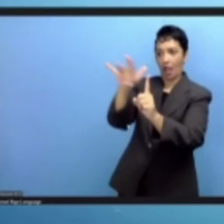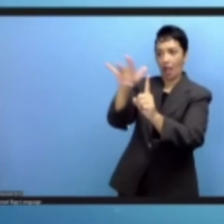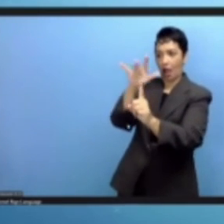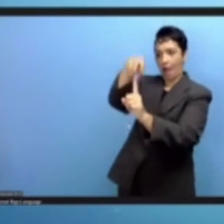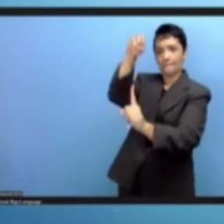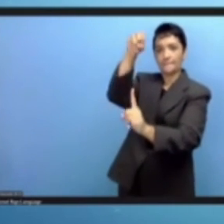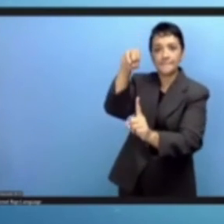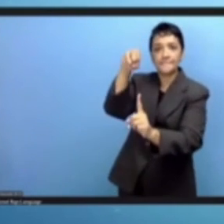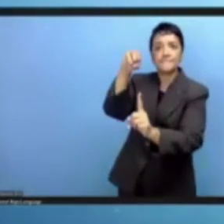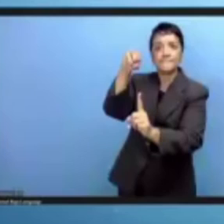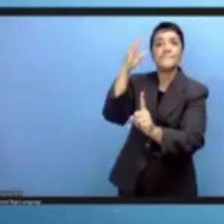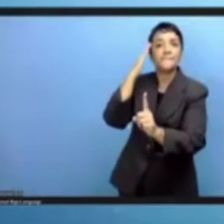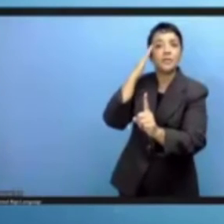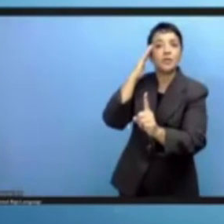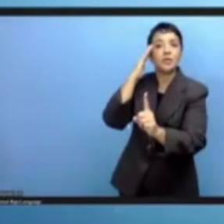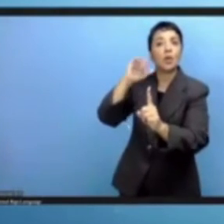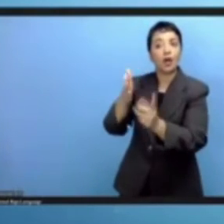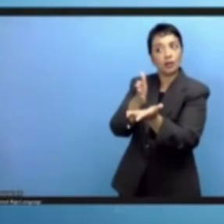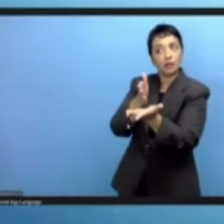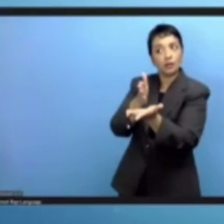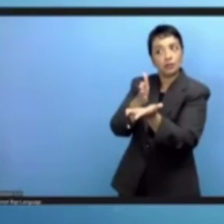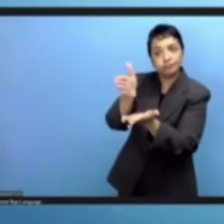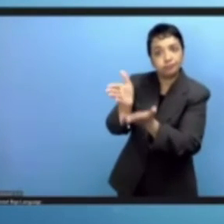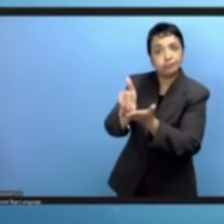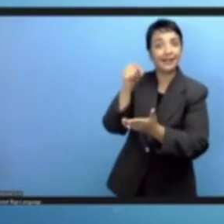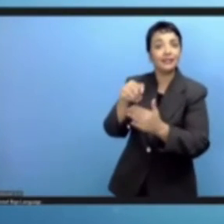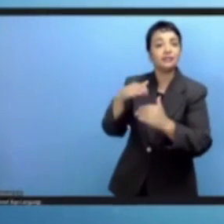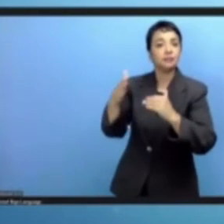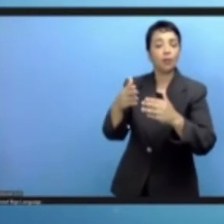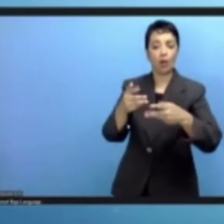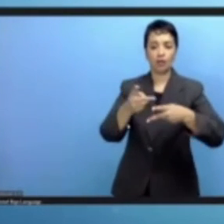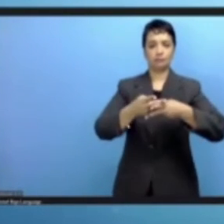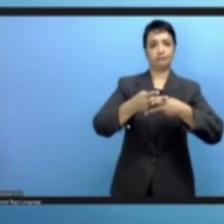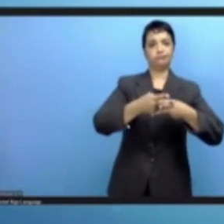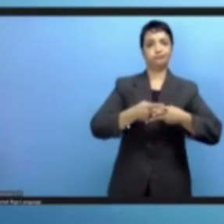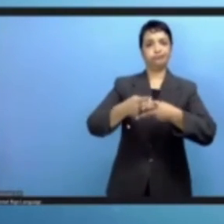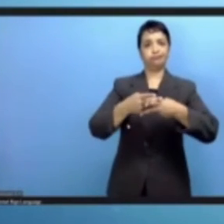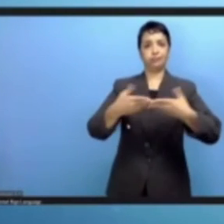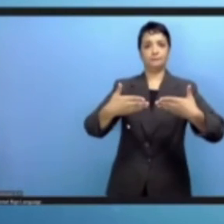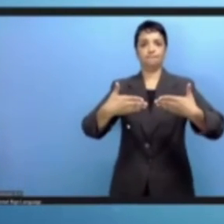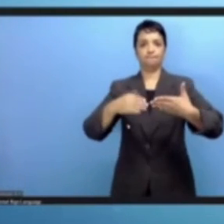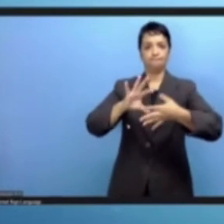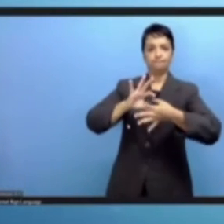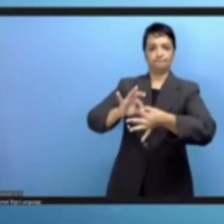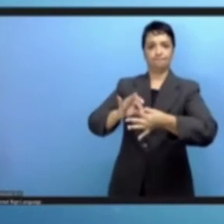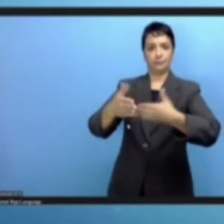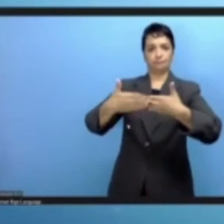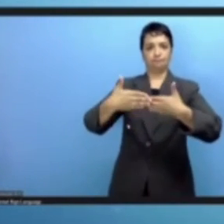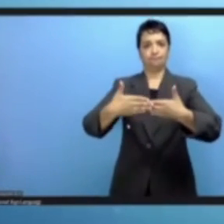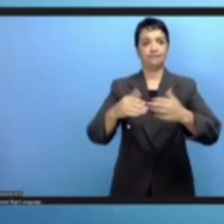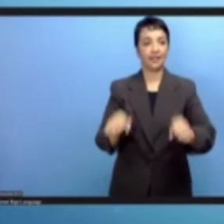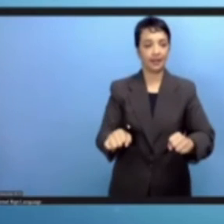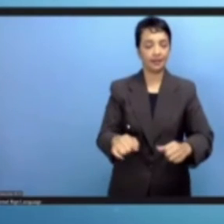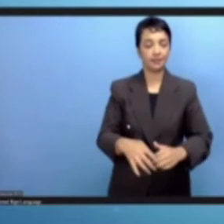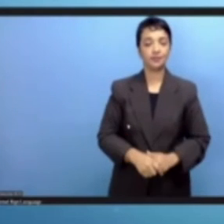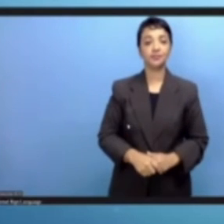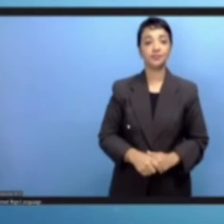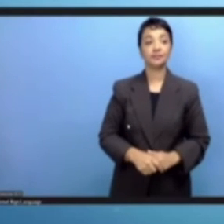sus datos personales con la Facultad de la Inteligencia artificial rápidamente